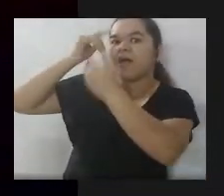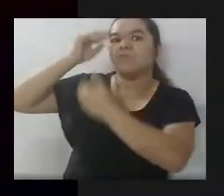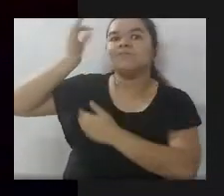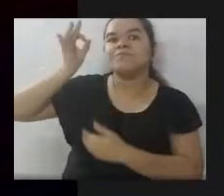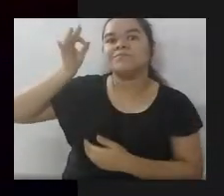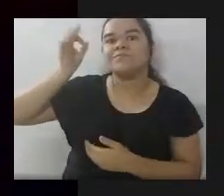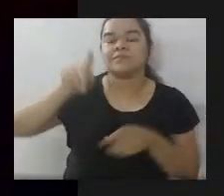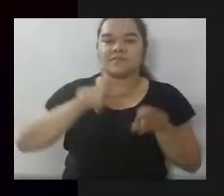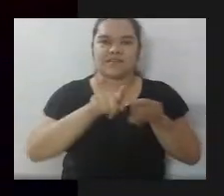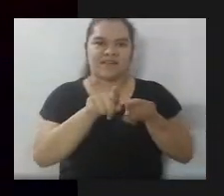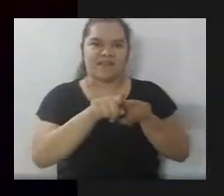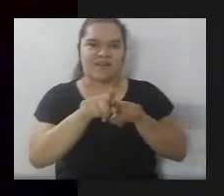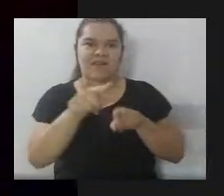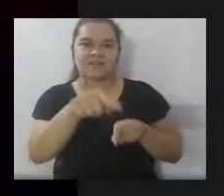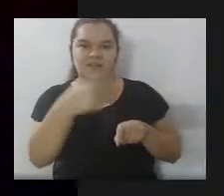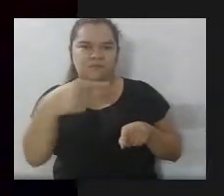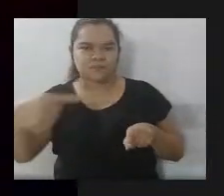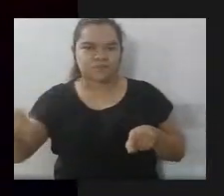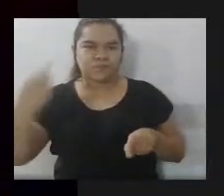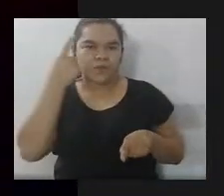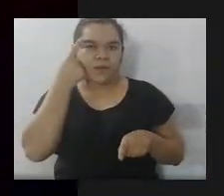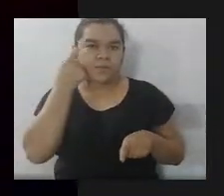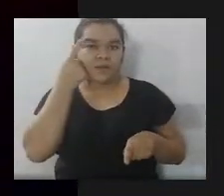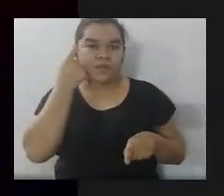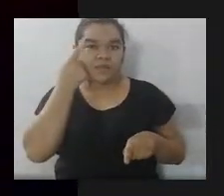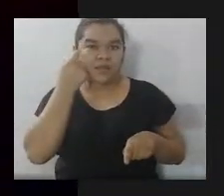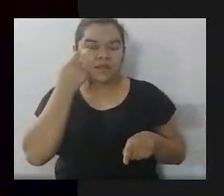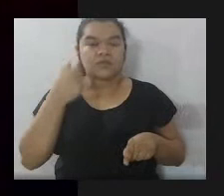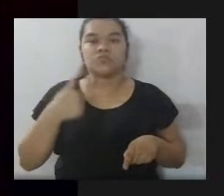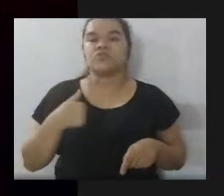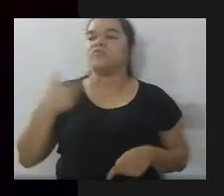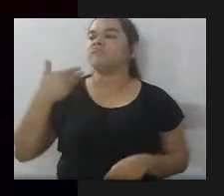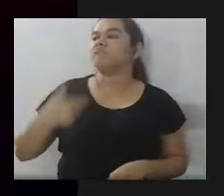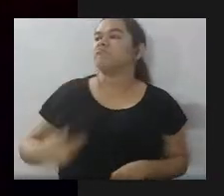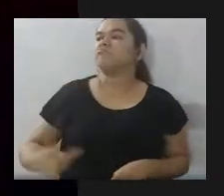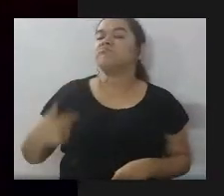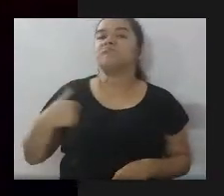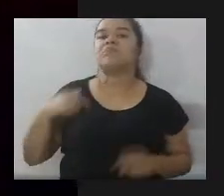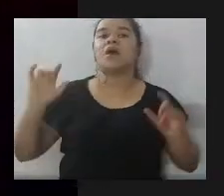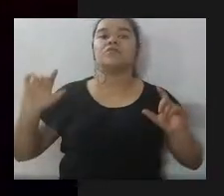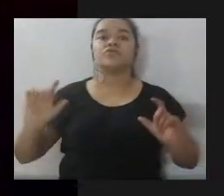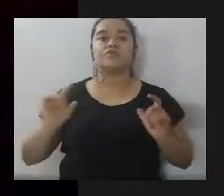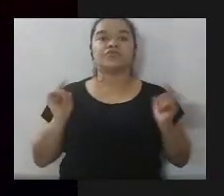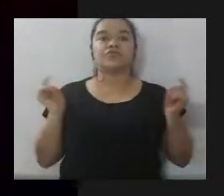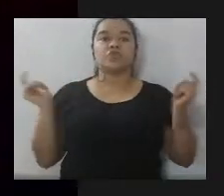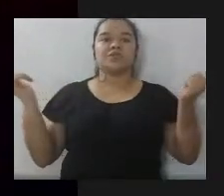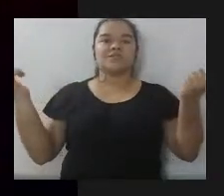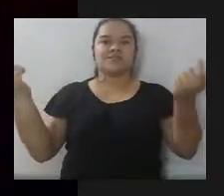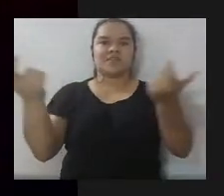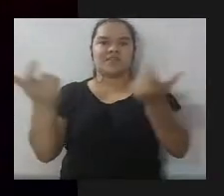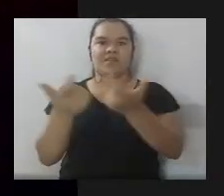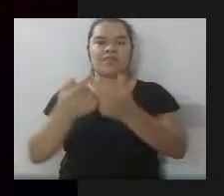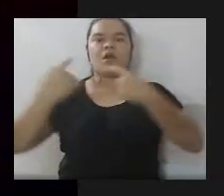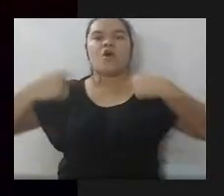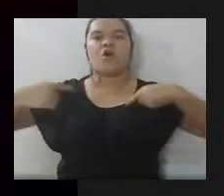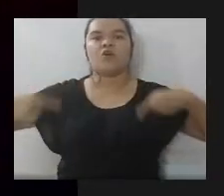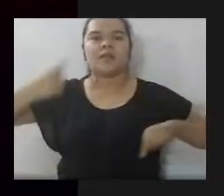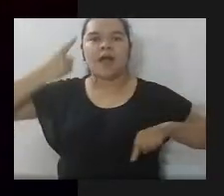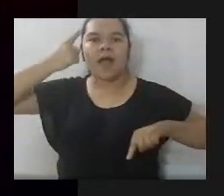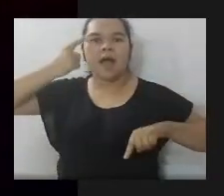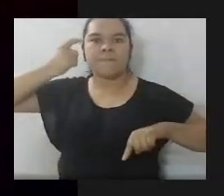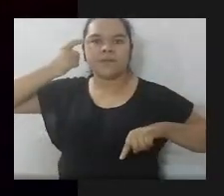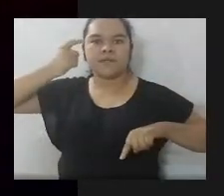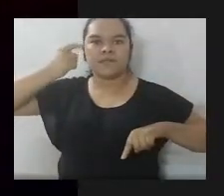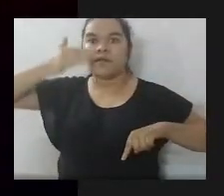que me brindó la casa de estudios, poder decir, nosotros a la sociedad le podemos devolver de esta manera.